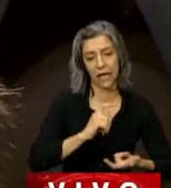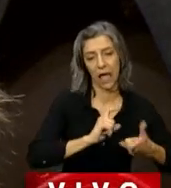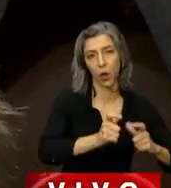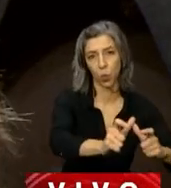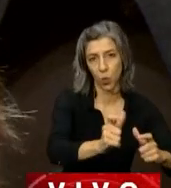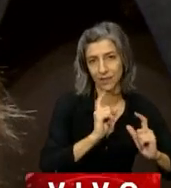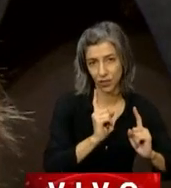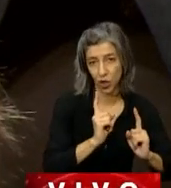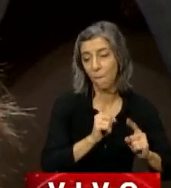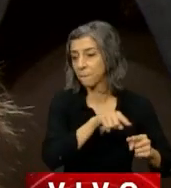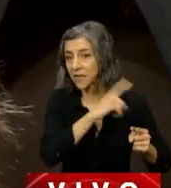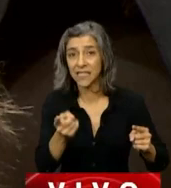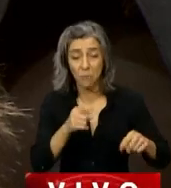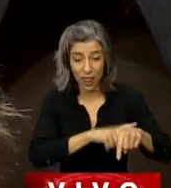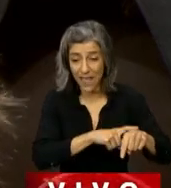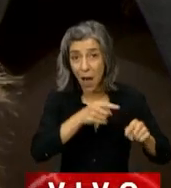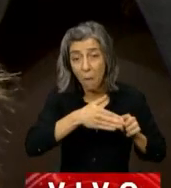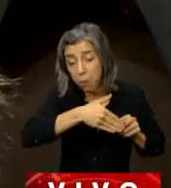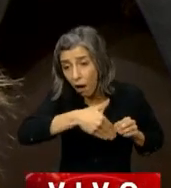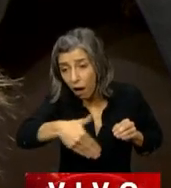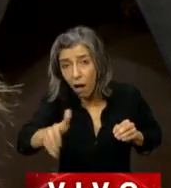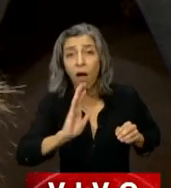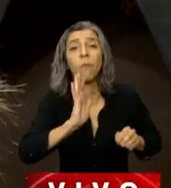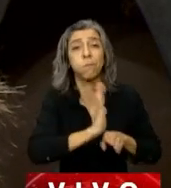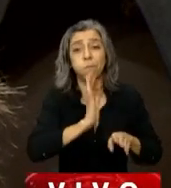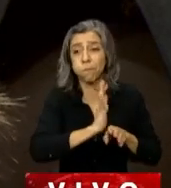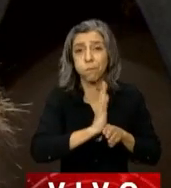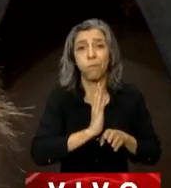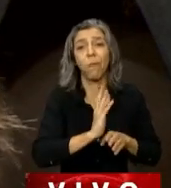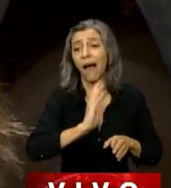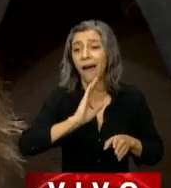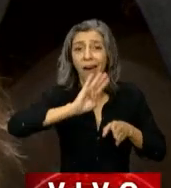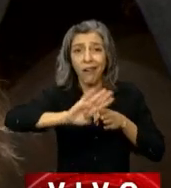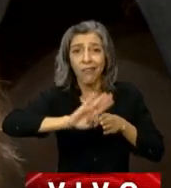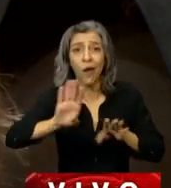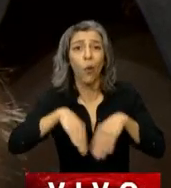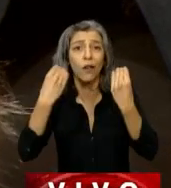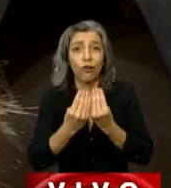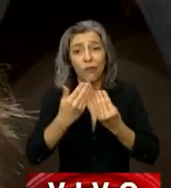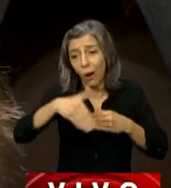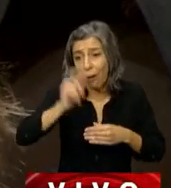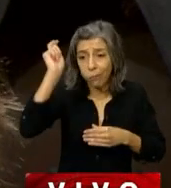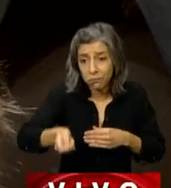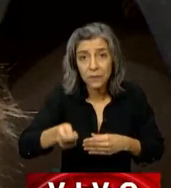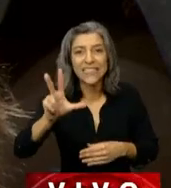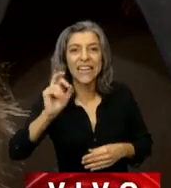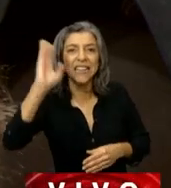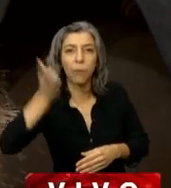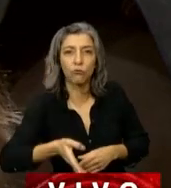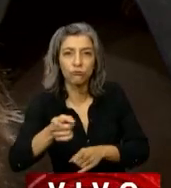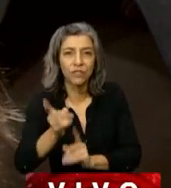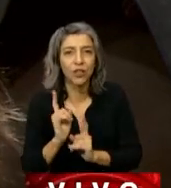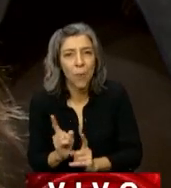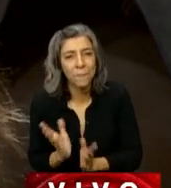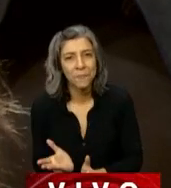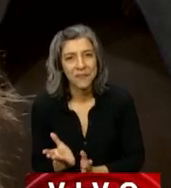actualización utilizado y la demora transcurrida, el monto de la deuda reconocida es solo de un 30% del poder